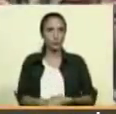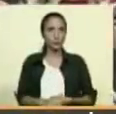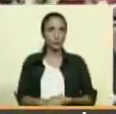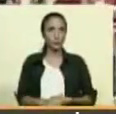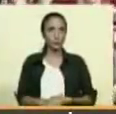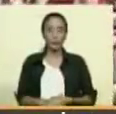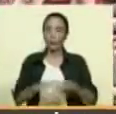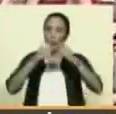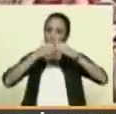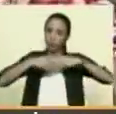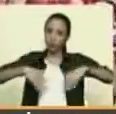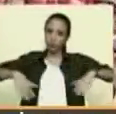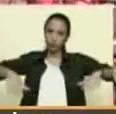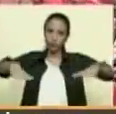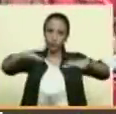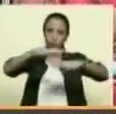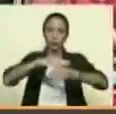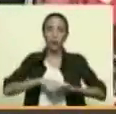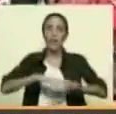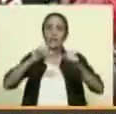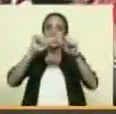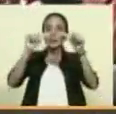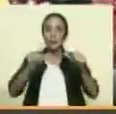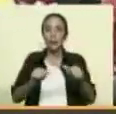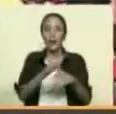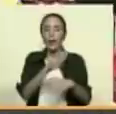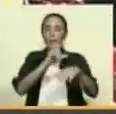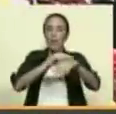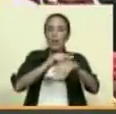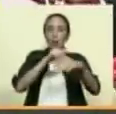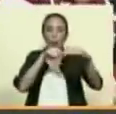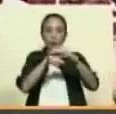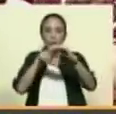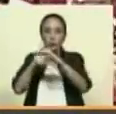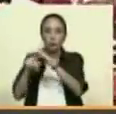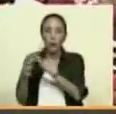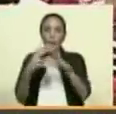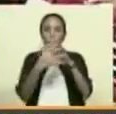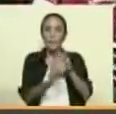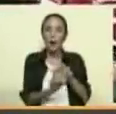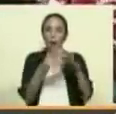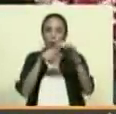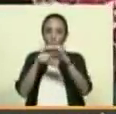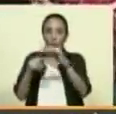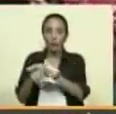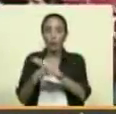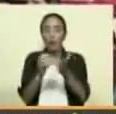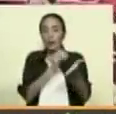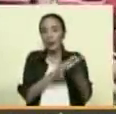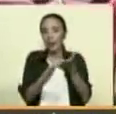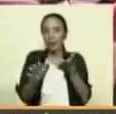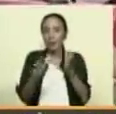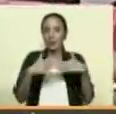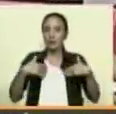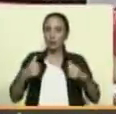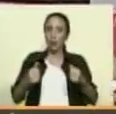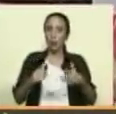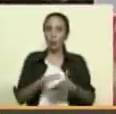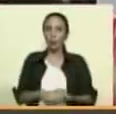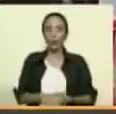Tenemos que expandir el sistema de barrio adentro y la salud pública gratuita y de calidad para el pueblo.